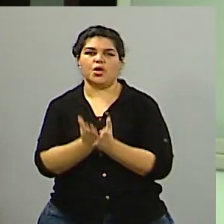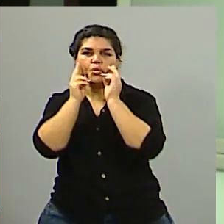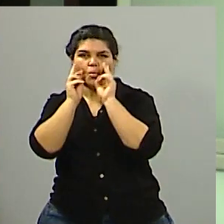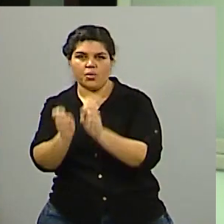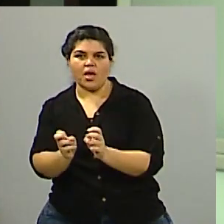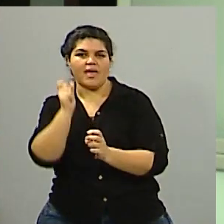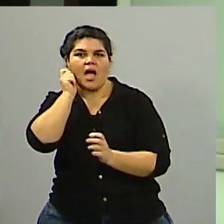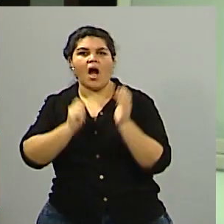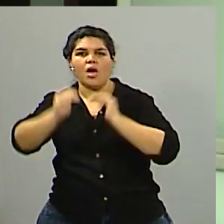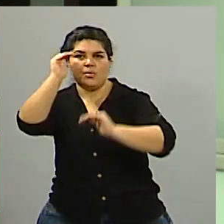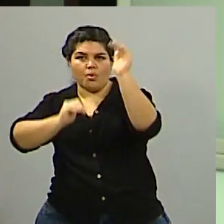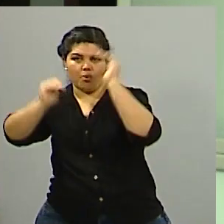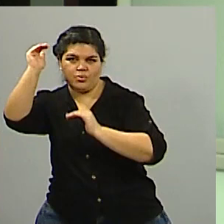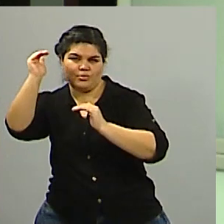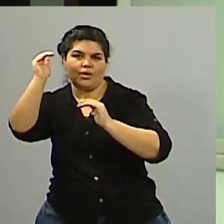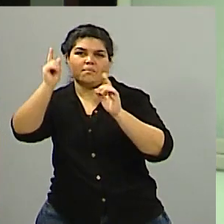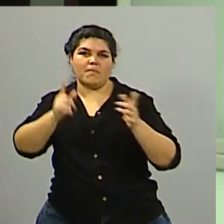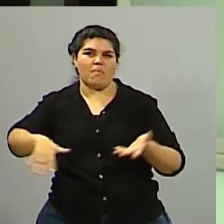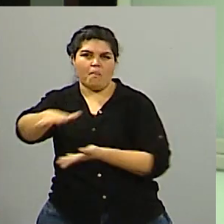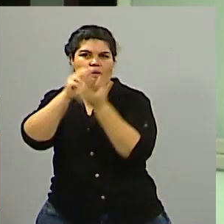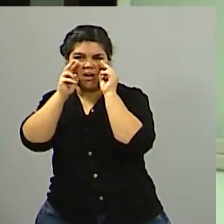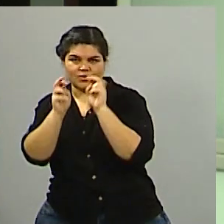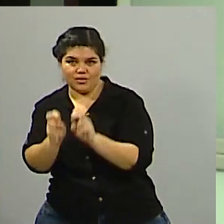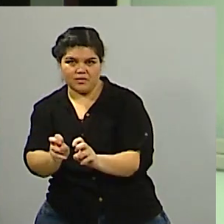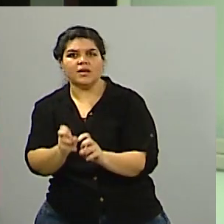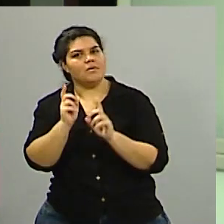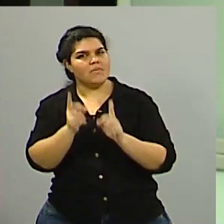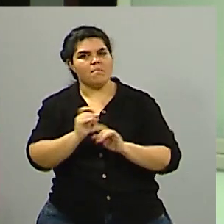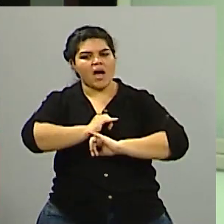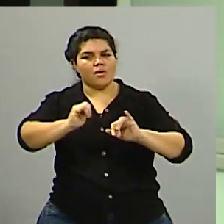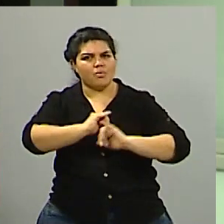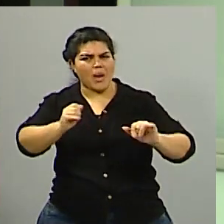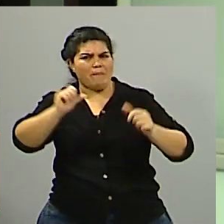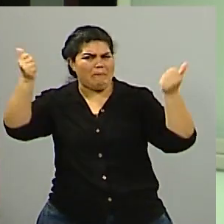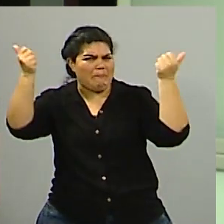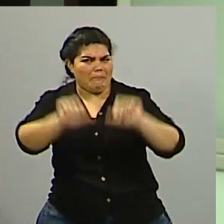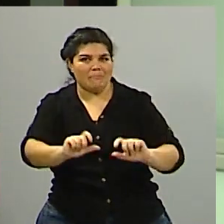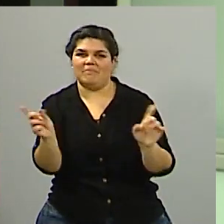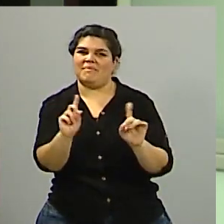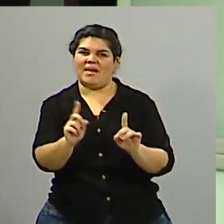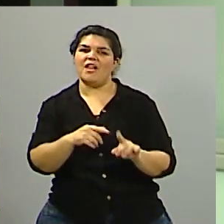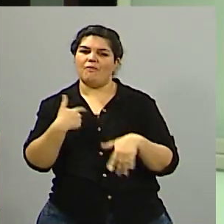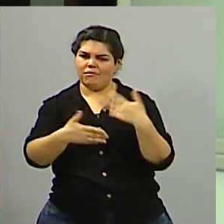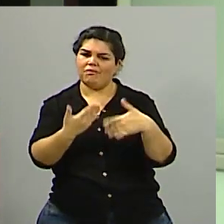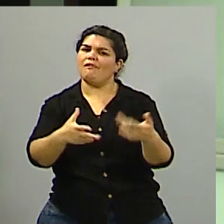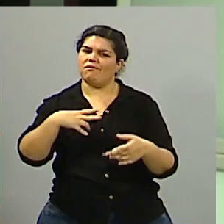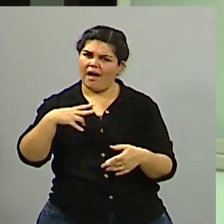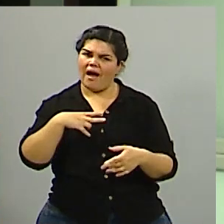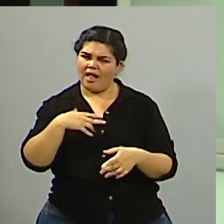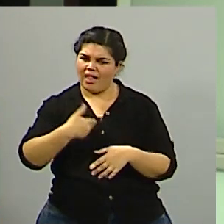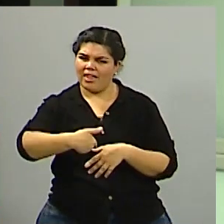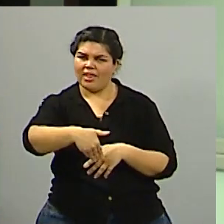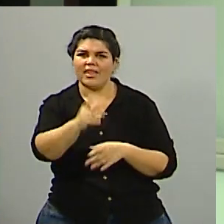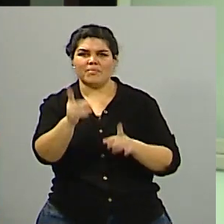Envejecimiento Poblacional, pero no todos son malas noticias porque vienen trabajando, digo, los gobiernos para mejorar la situación, queda mucho por hacer y también de eso vamos a estar